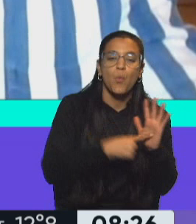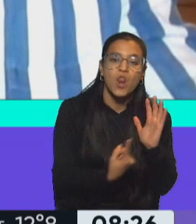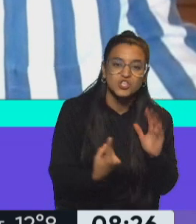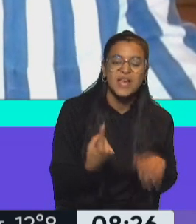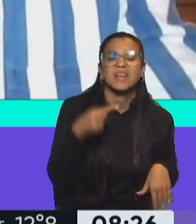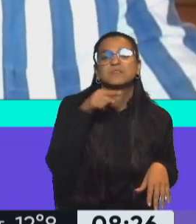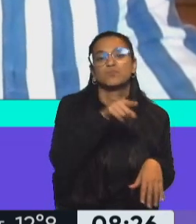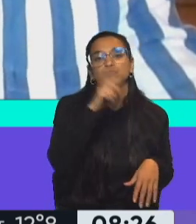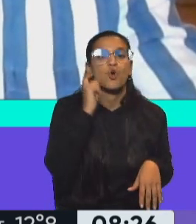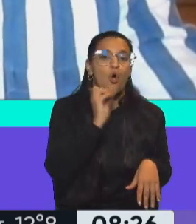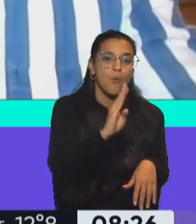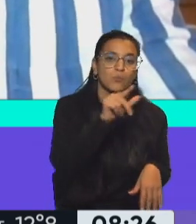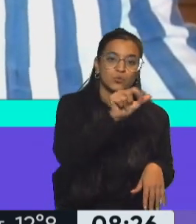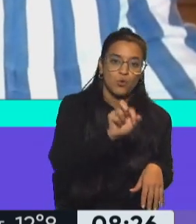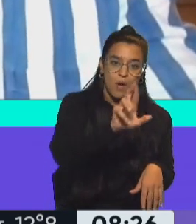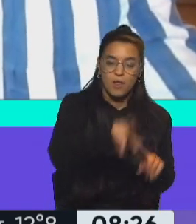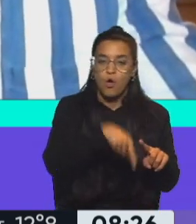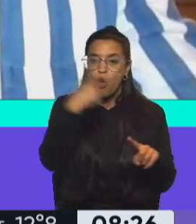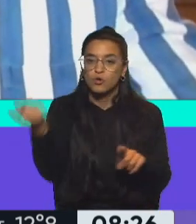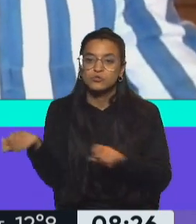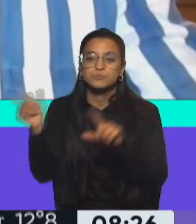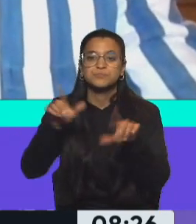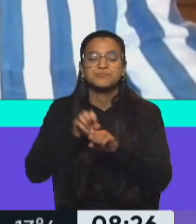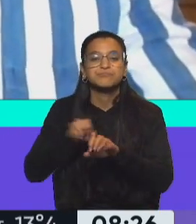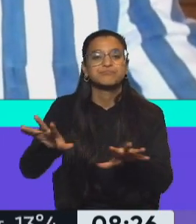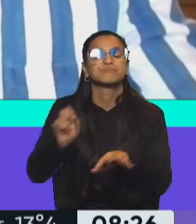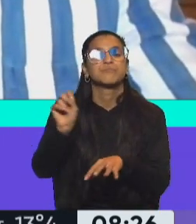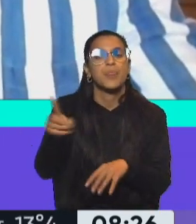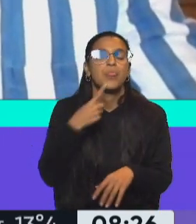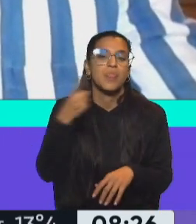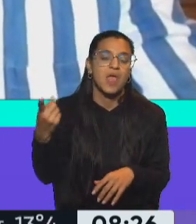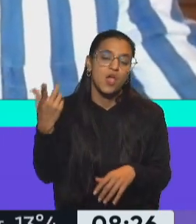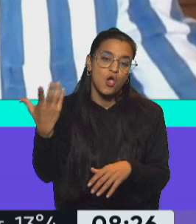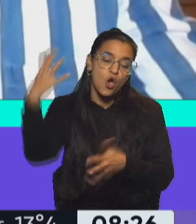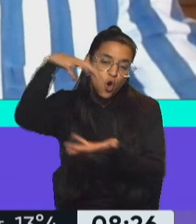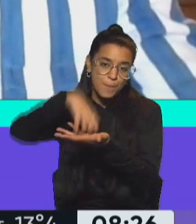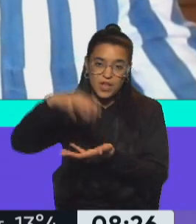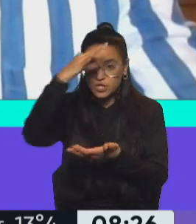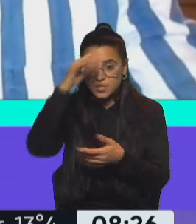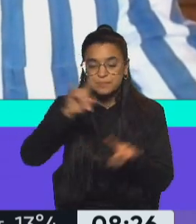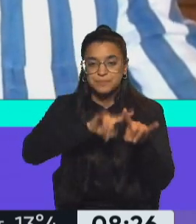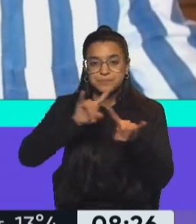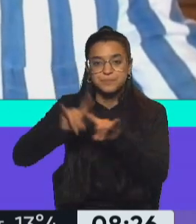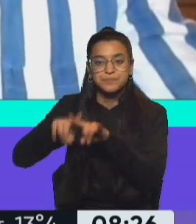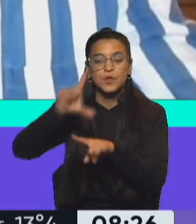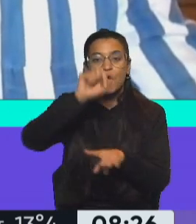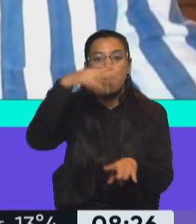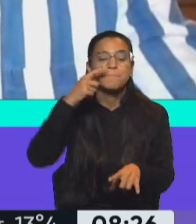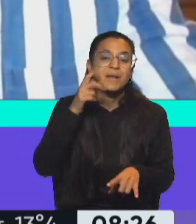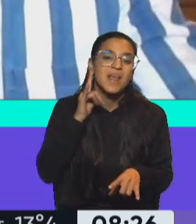www.vivacultura.buenosaires.gov.ar y por otro lado, la plataforma propiamente del Complejo Teatral Buenos Aires, que es